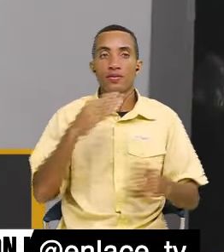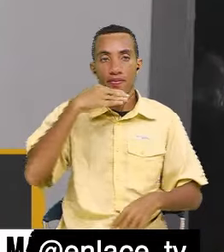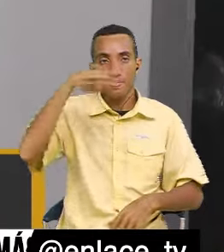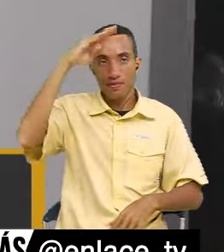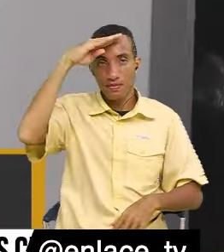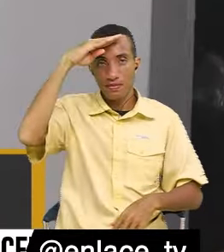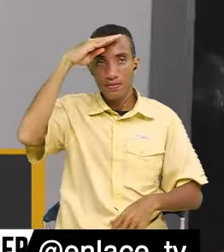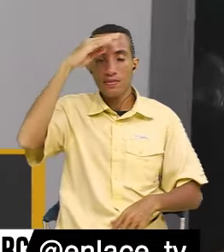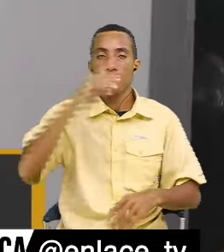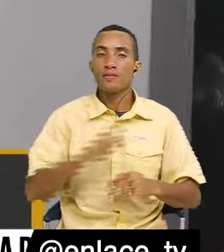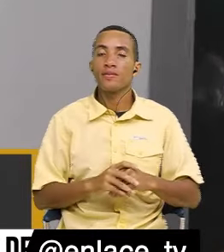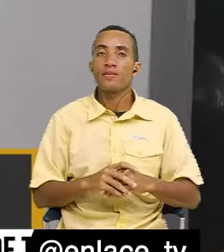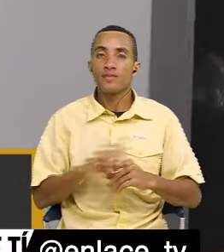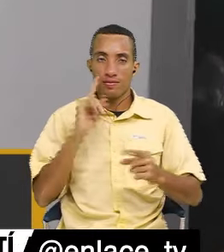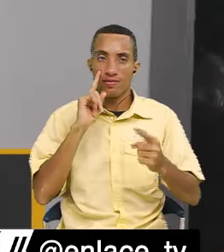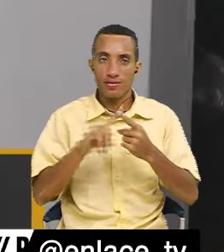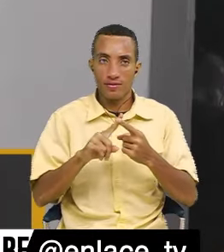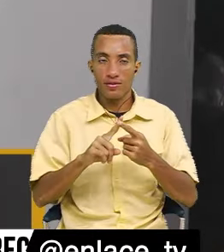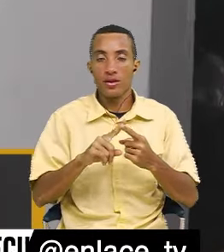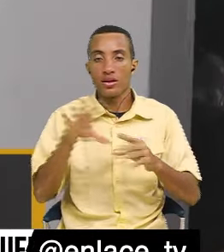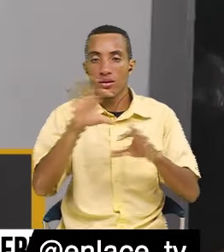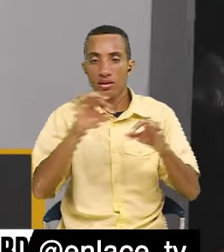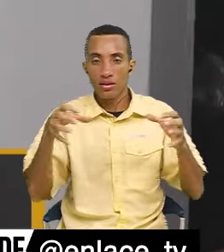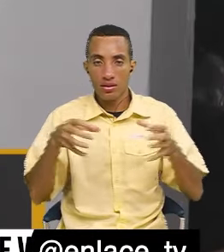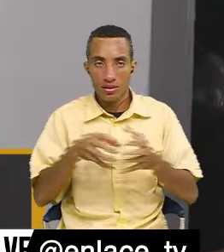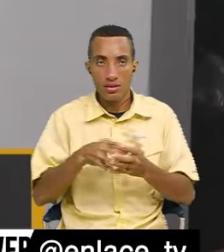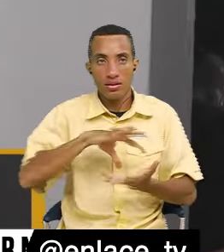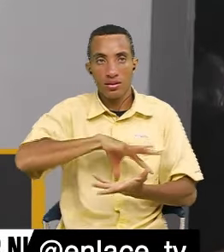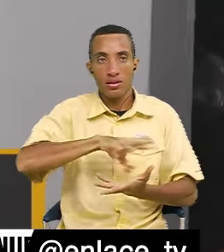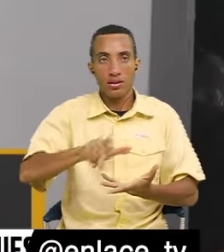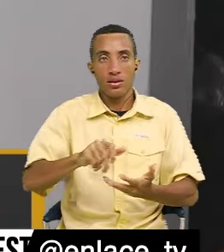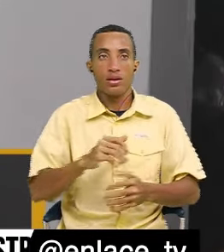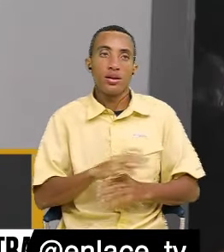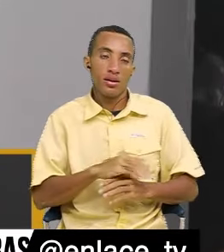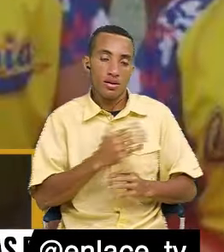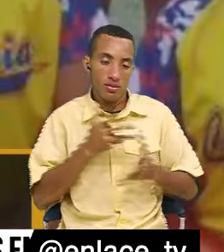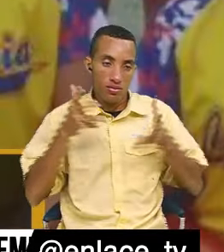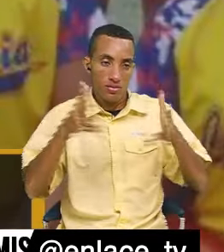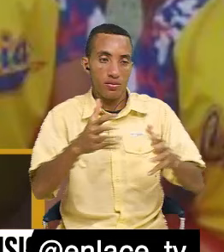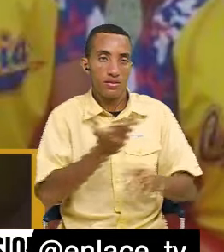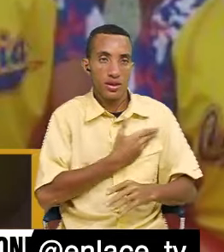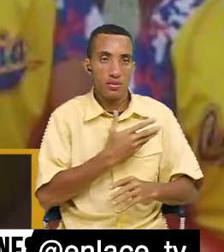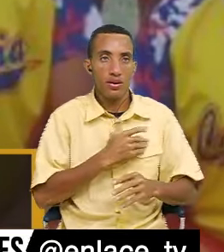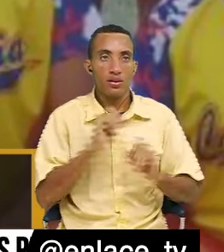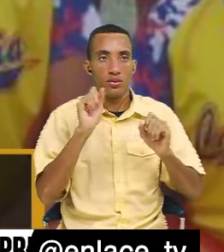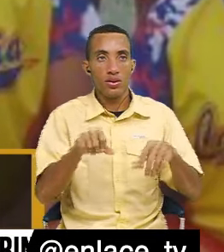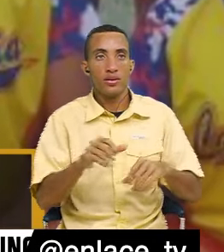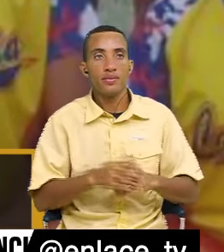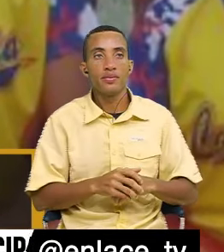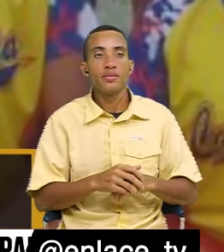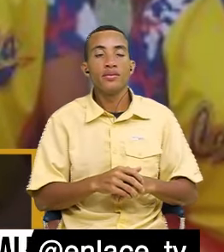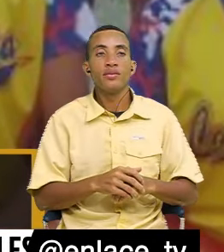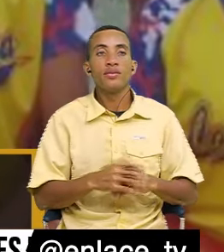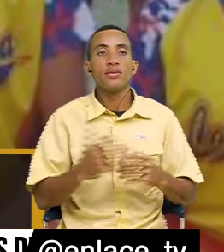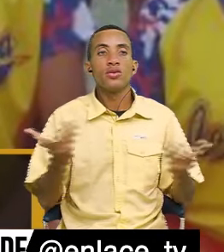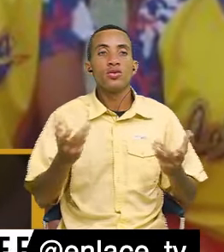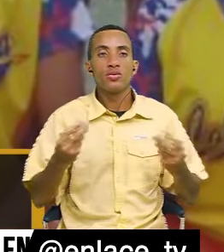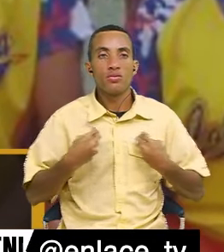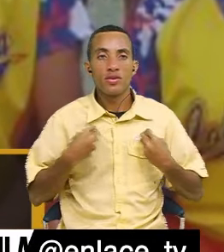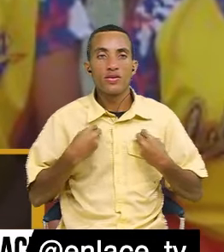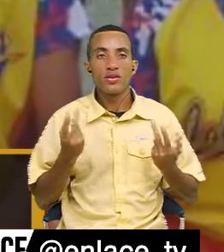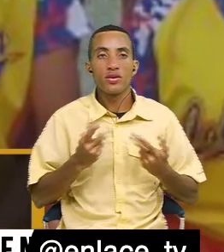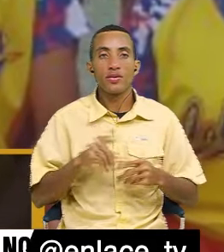pues la idea es sacar la Selección Santander y yo pues aportar con mi mamá a ver si podemos sacar el equipo. Claudia Quintero Miranda vive en la capital de la República,